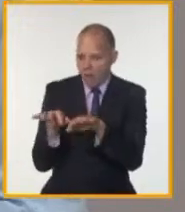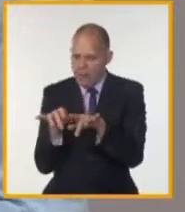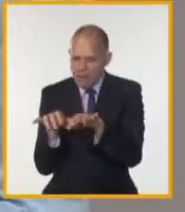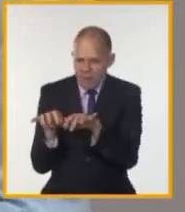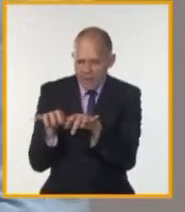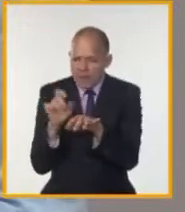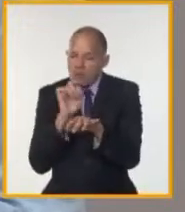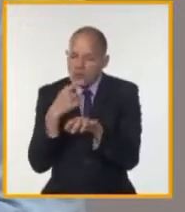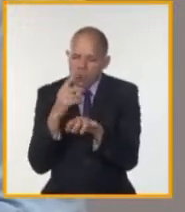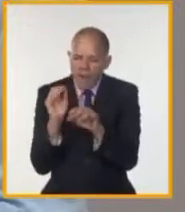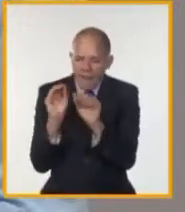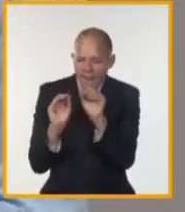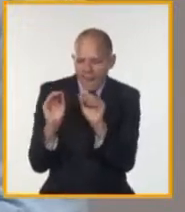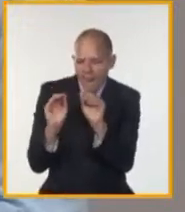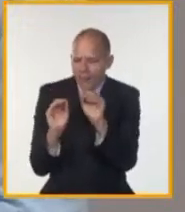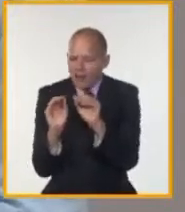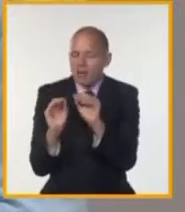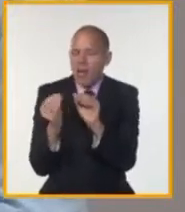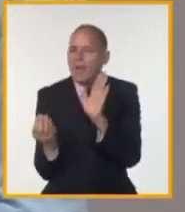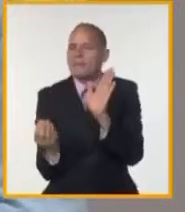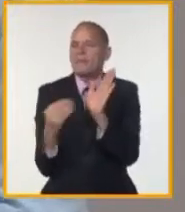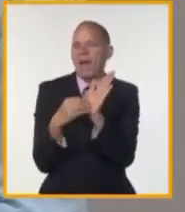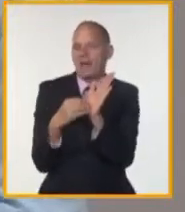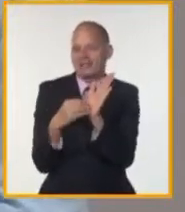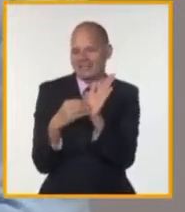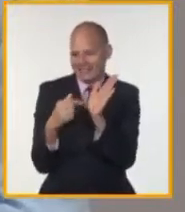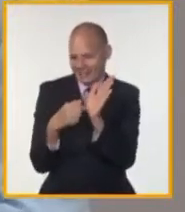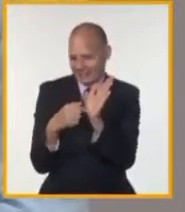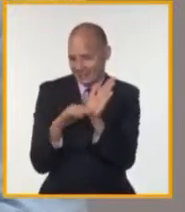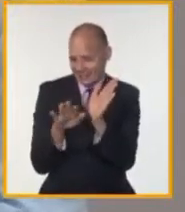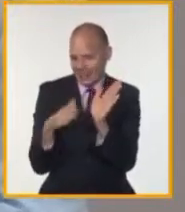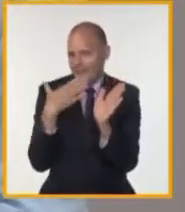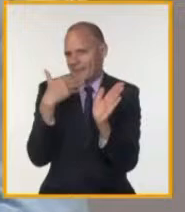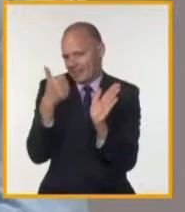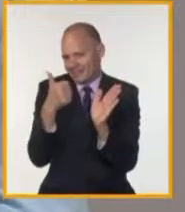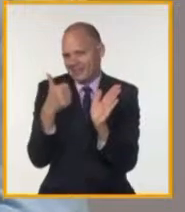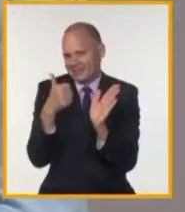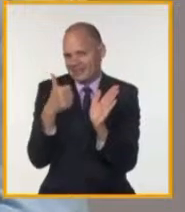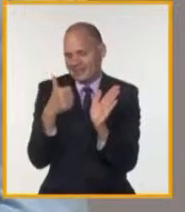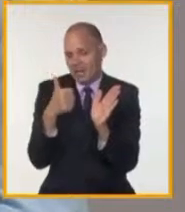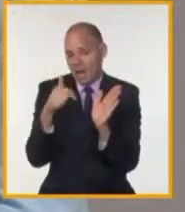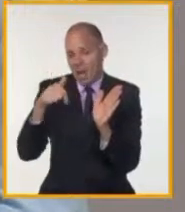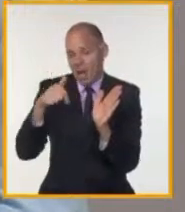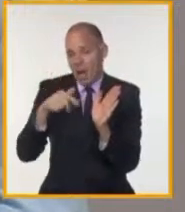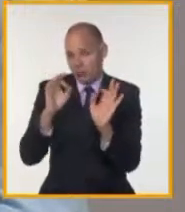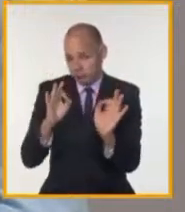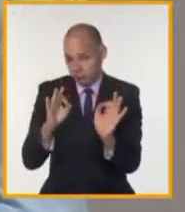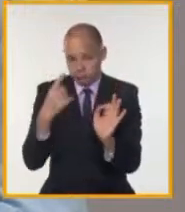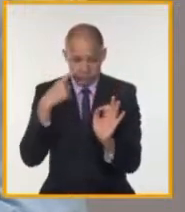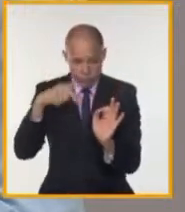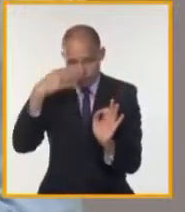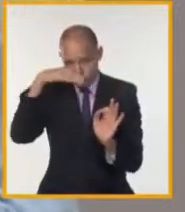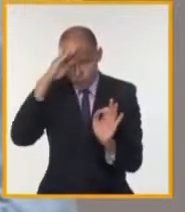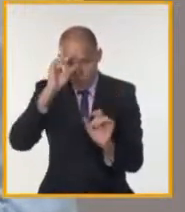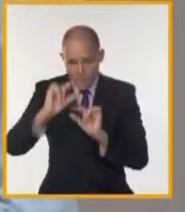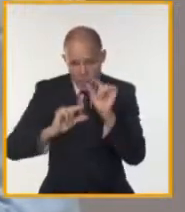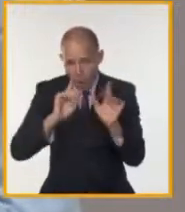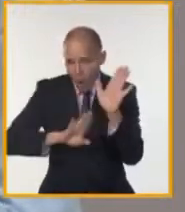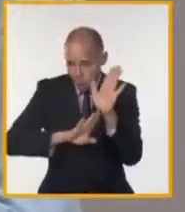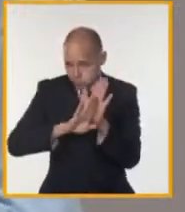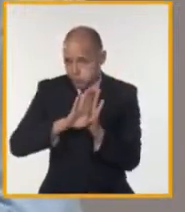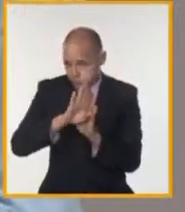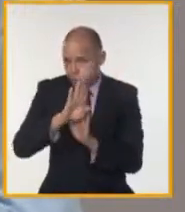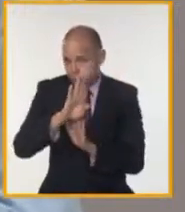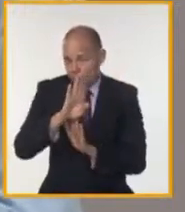con el proceso de transformación digital por la que atraviesa el propio país, ¿no? Y qué mejor,